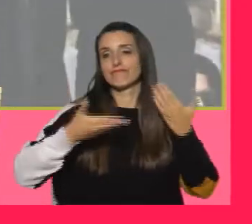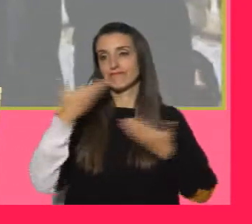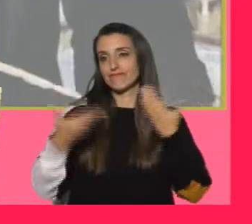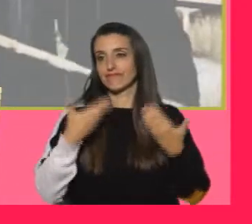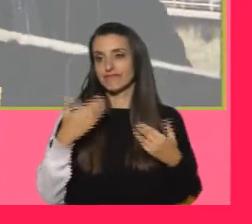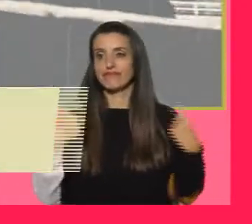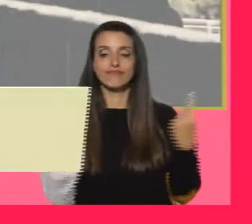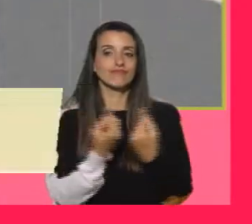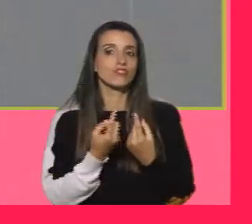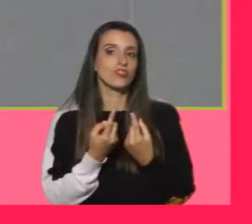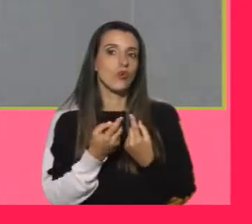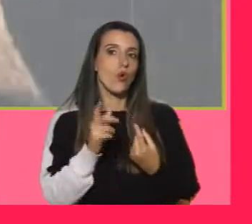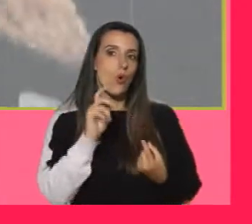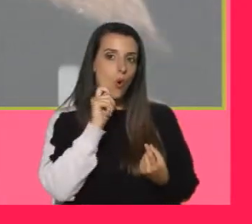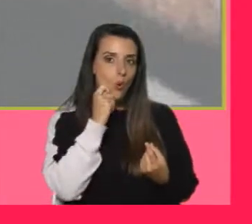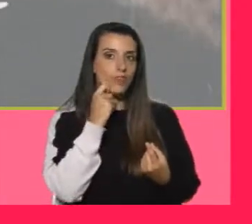espuma qué